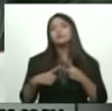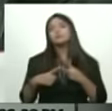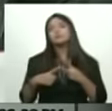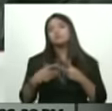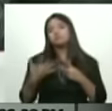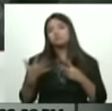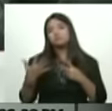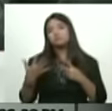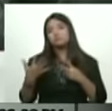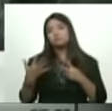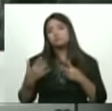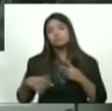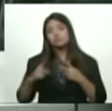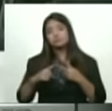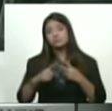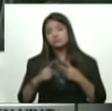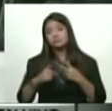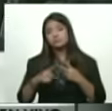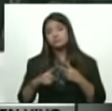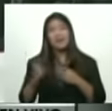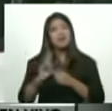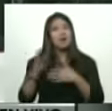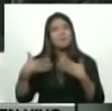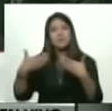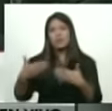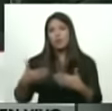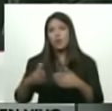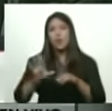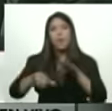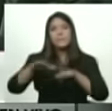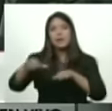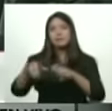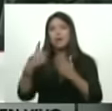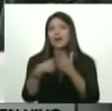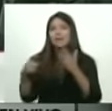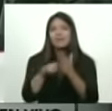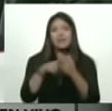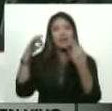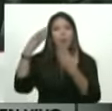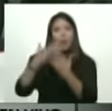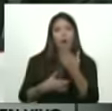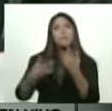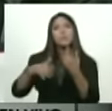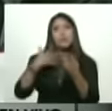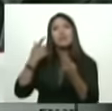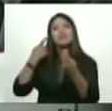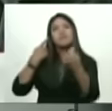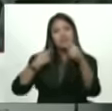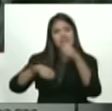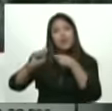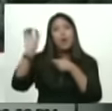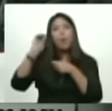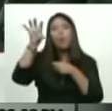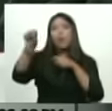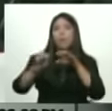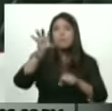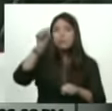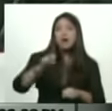la moratoria de la agilización de los trámites, o sea, la eliminación de RUSAT, o sea, muchos como